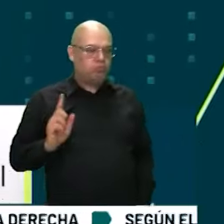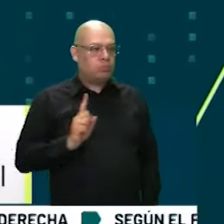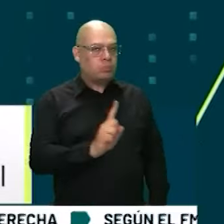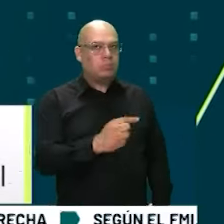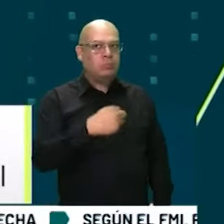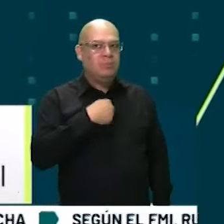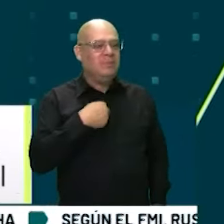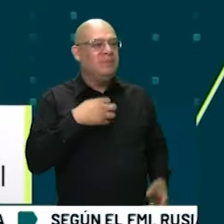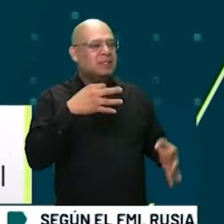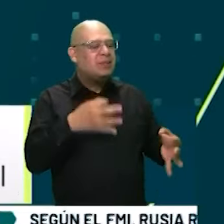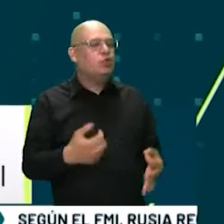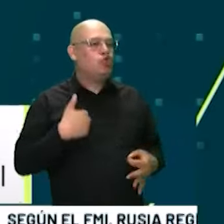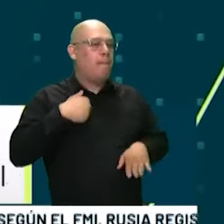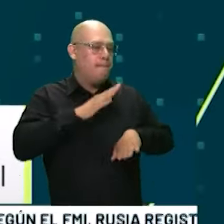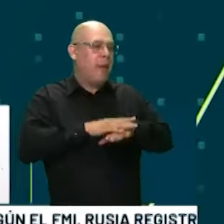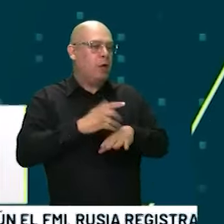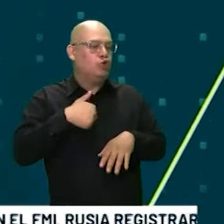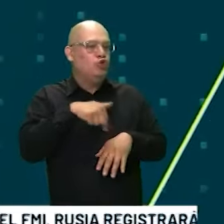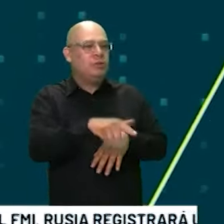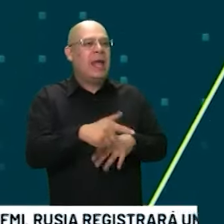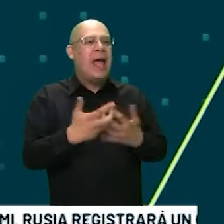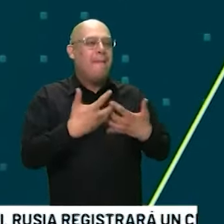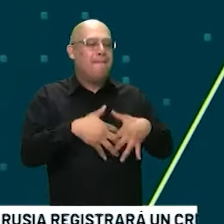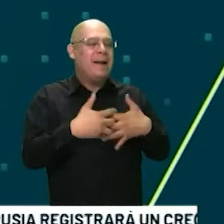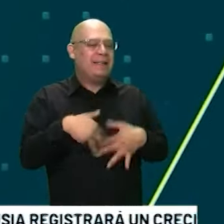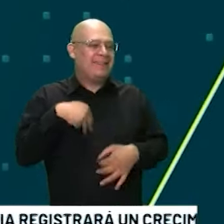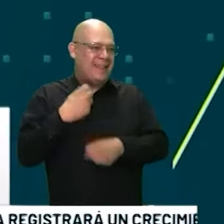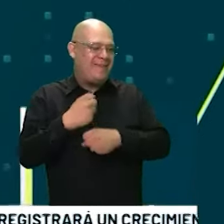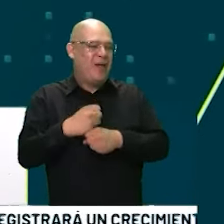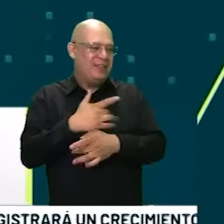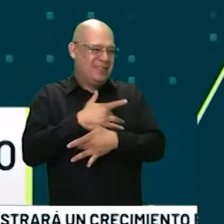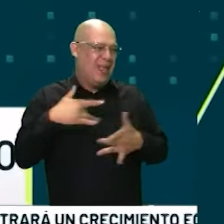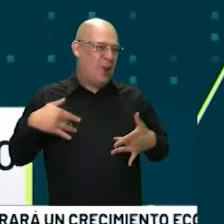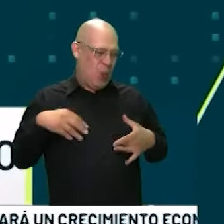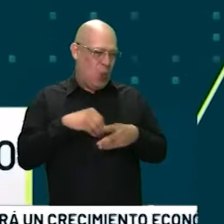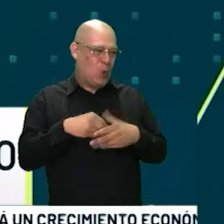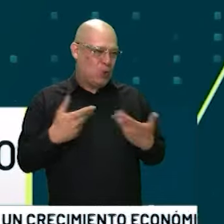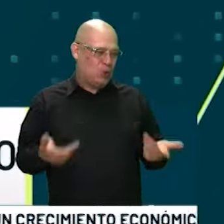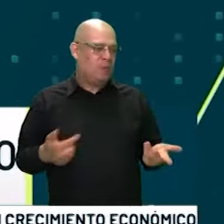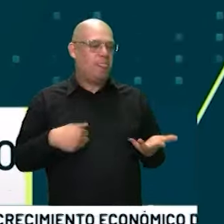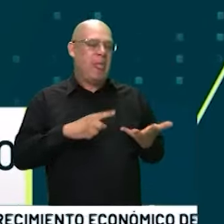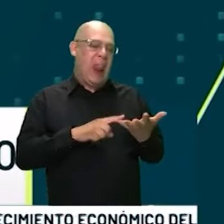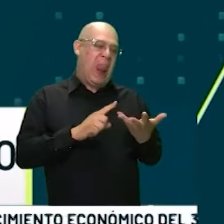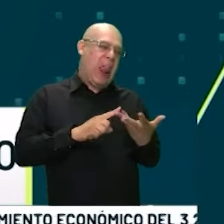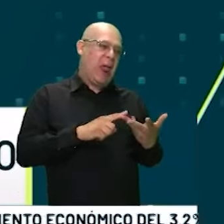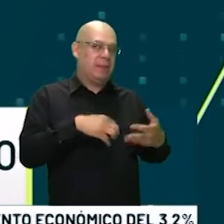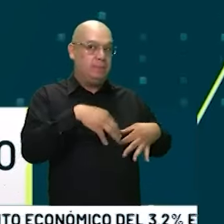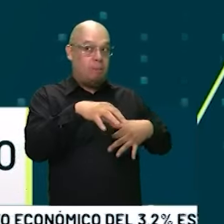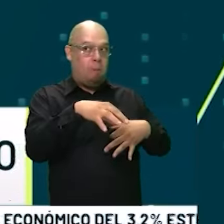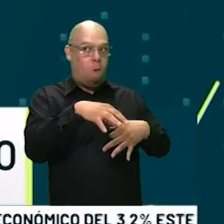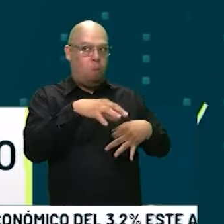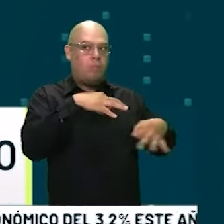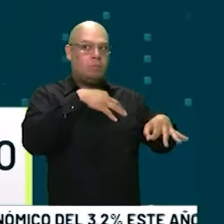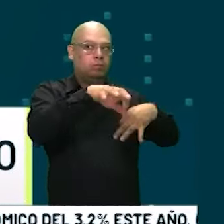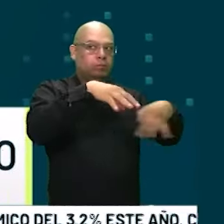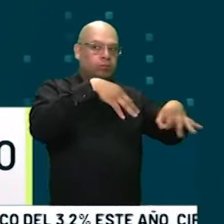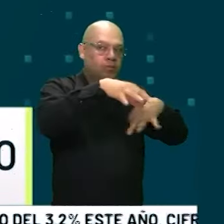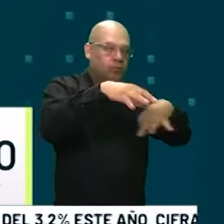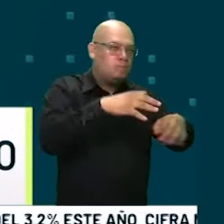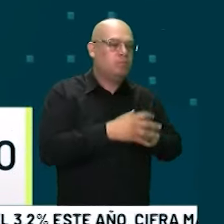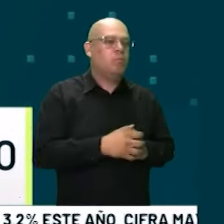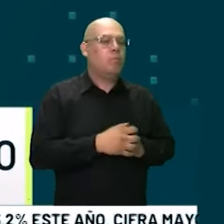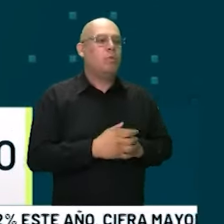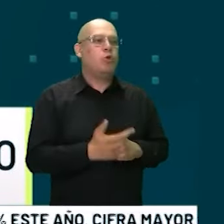personal autorizado de las empresas de gases medicinales y tras diferentes argumentos, como por ejemplo, que deben llevar a mantenimiento